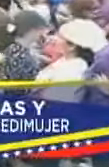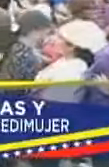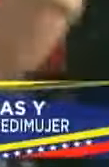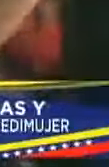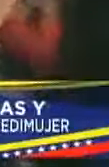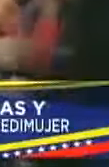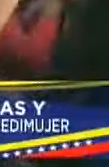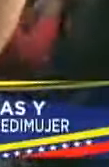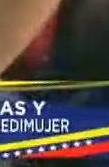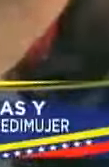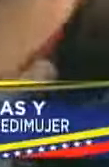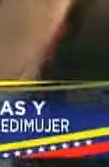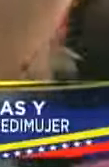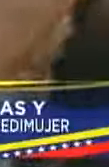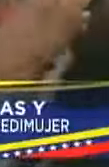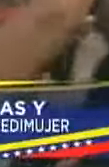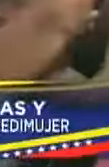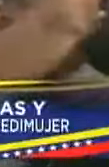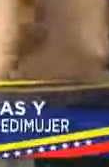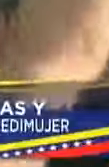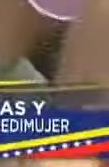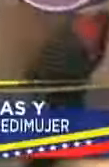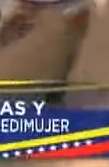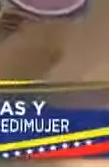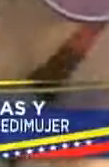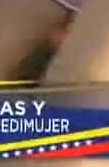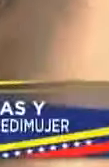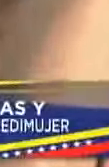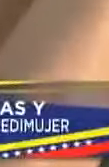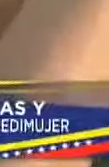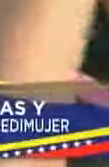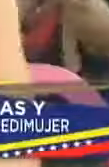de Puerto Píritu, de Píritu.